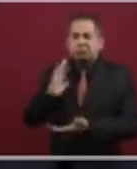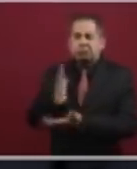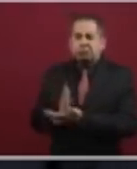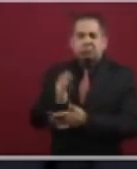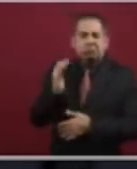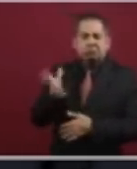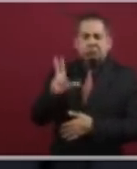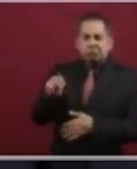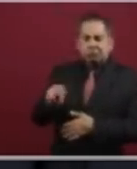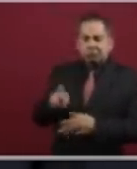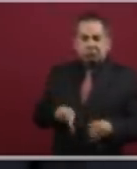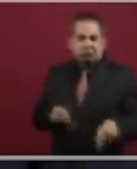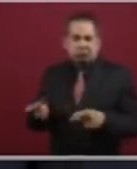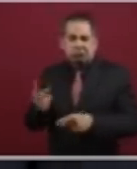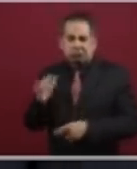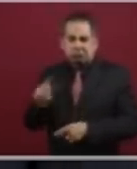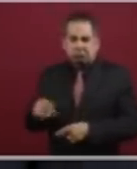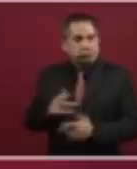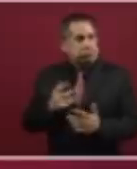gasolinas.